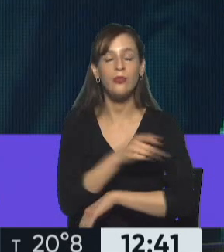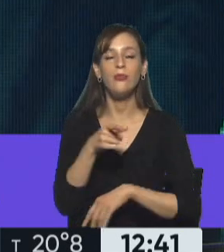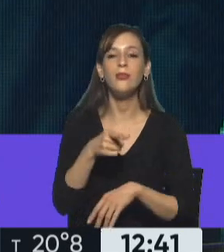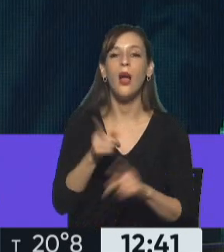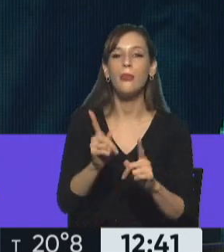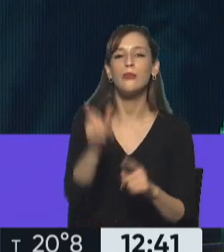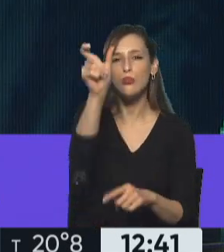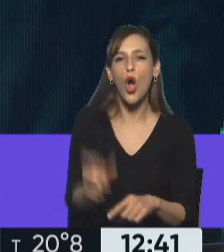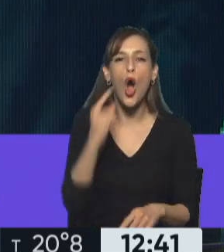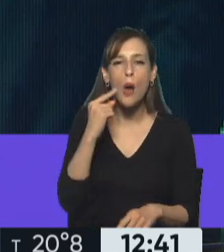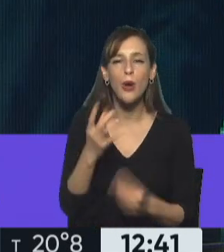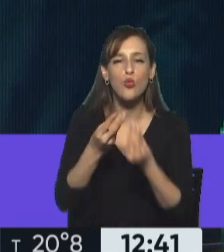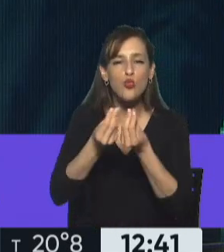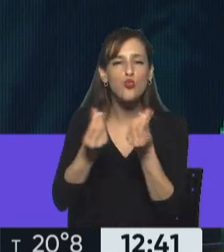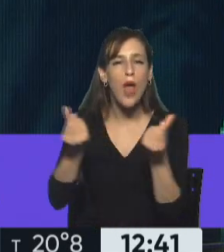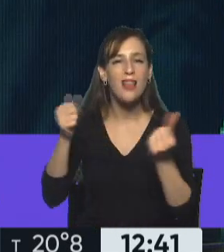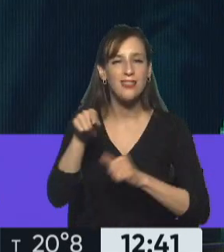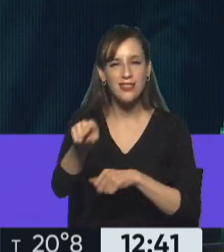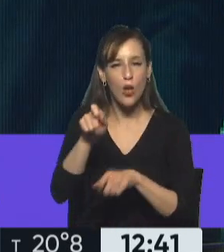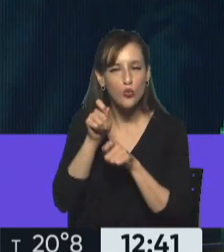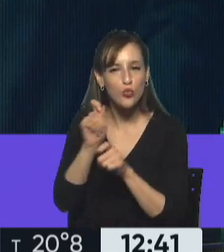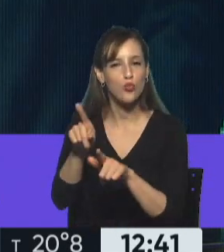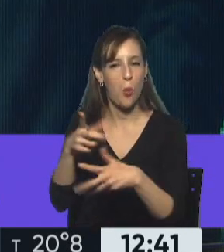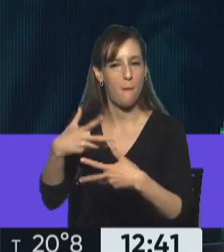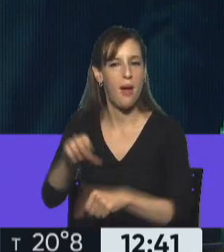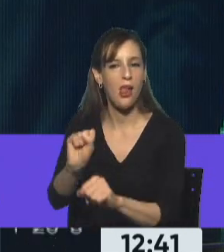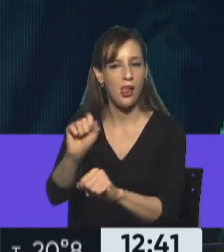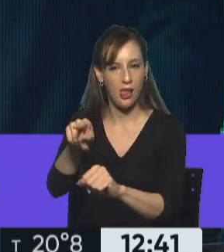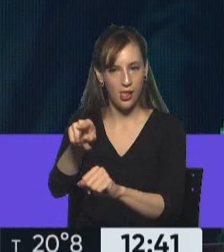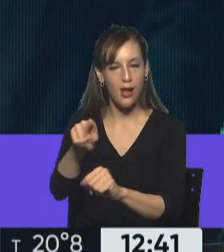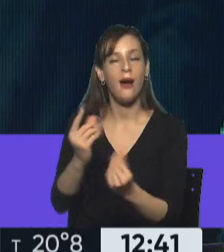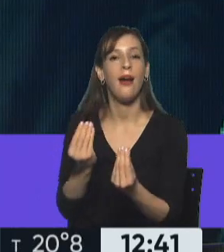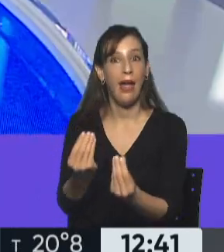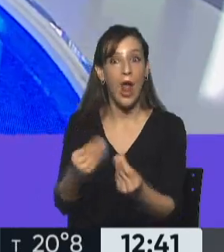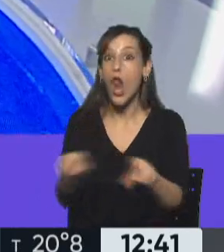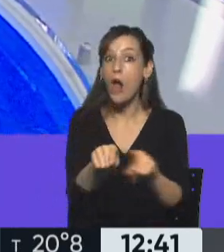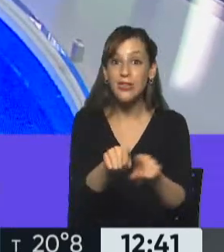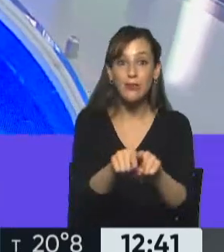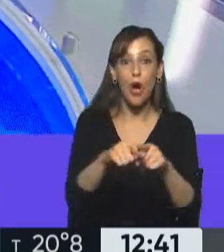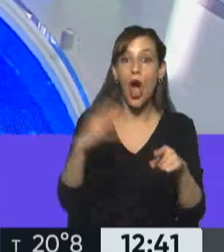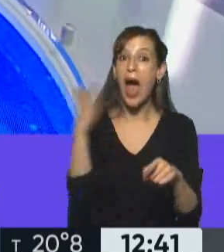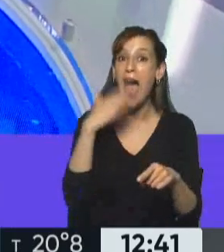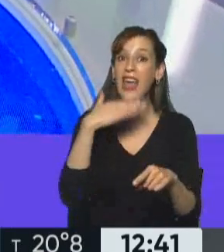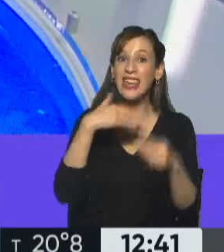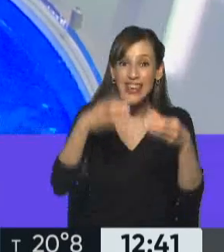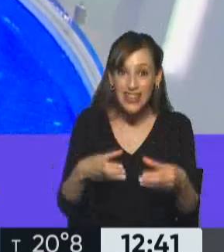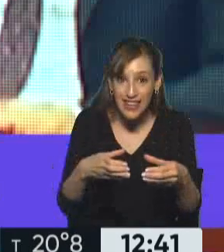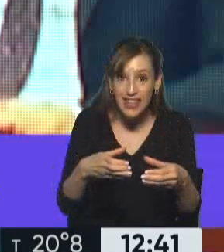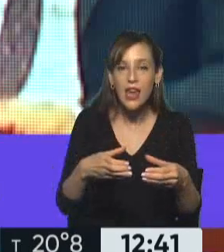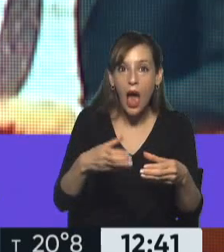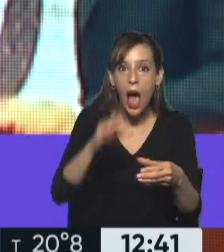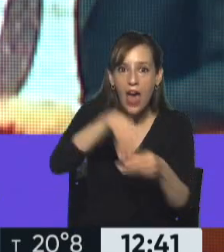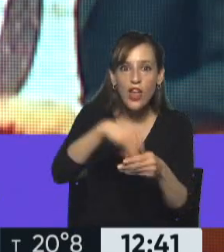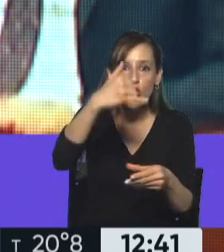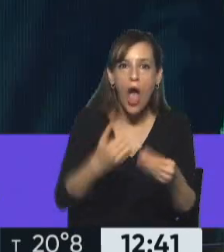premios nobel david julius que es el ingrediente picante de los ajíes y bueno libera - hace una reacción